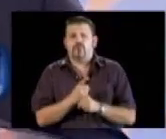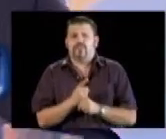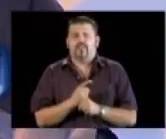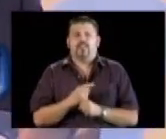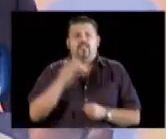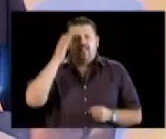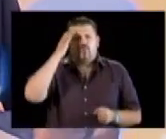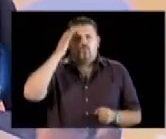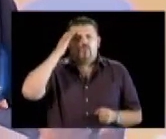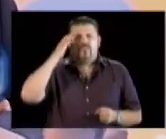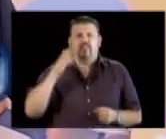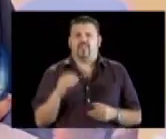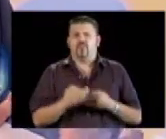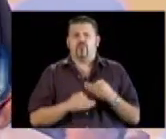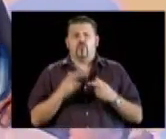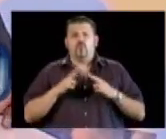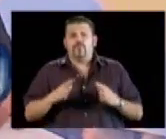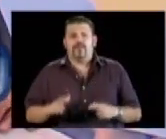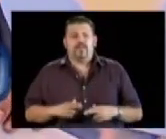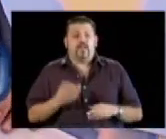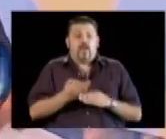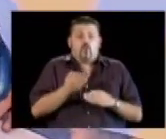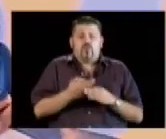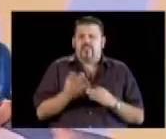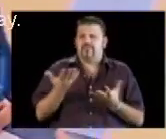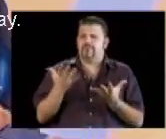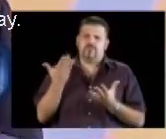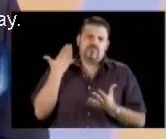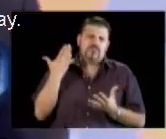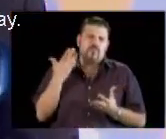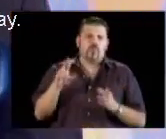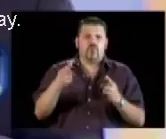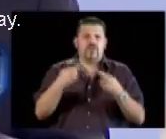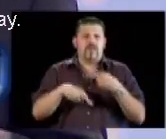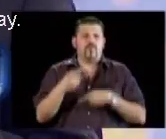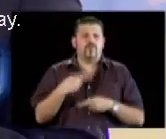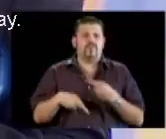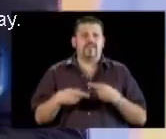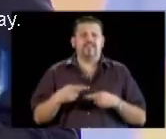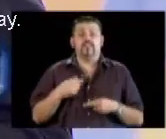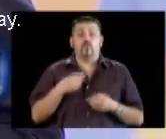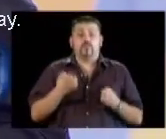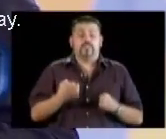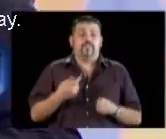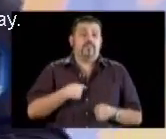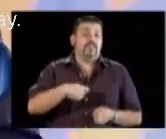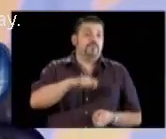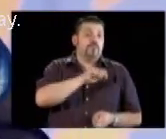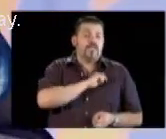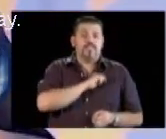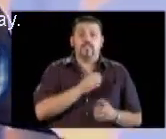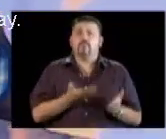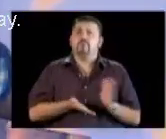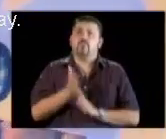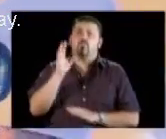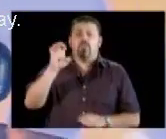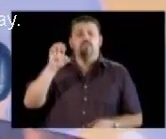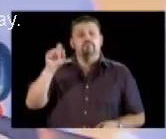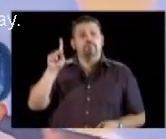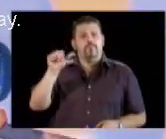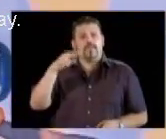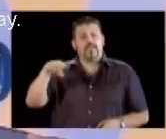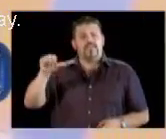humanos. Acabo de regresar hace unos días, estuve en España, estuve en